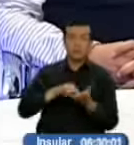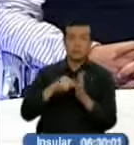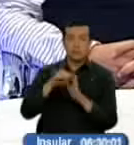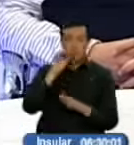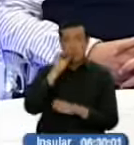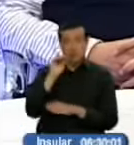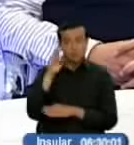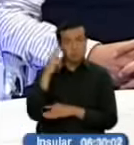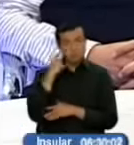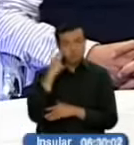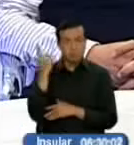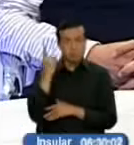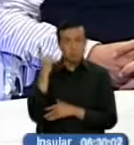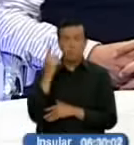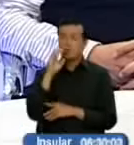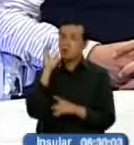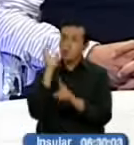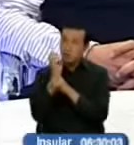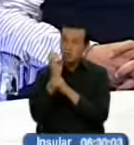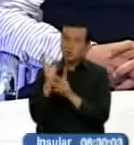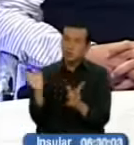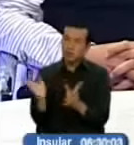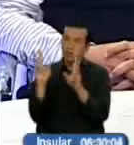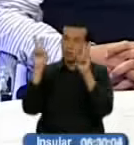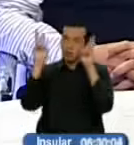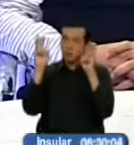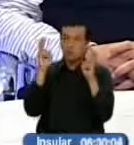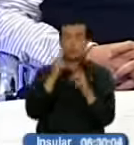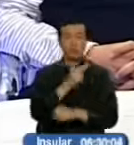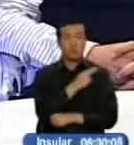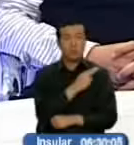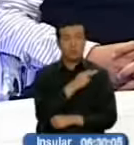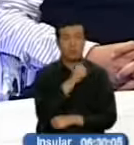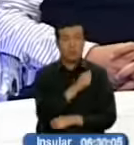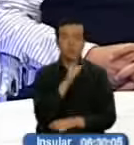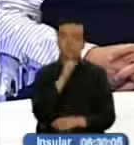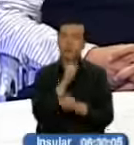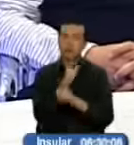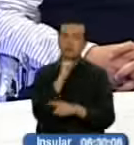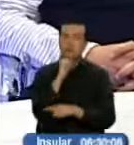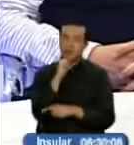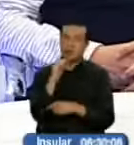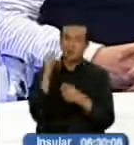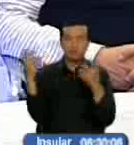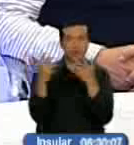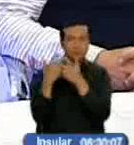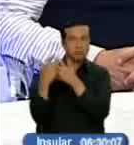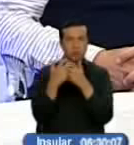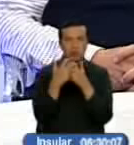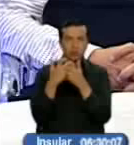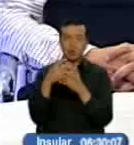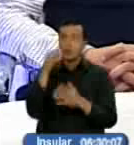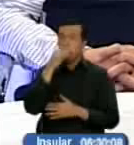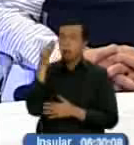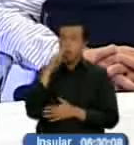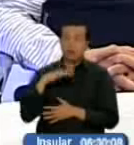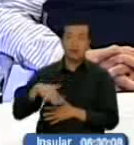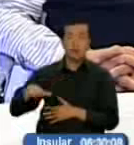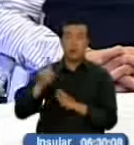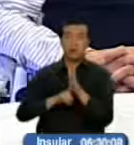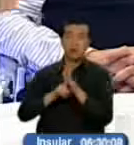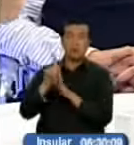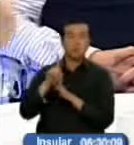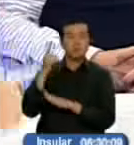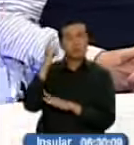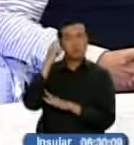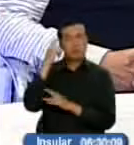ojo, está haciendo una crítica constructiva con respecto a que la academia debe articularse mejor con la realidad, con lo que es el desarrollo. Engancharse,